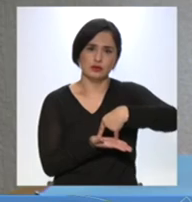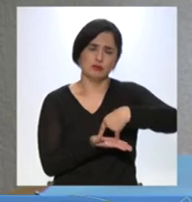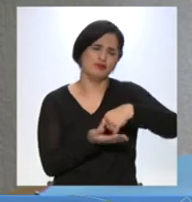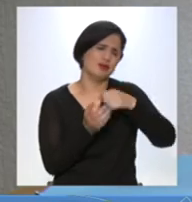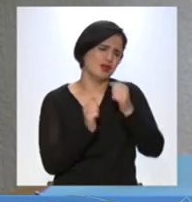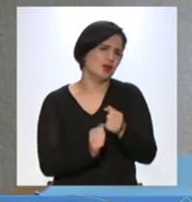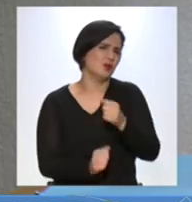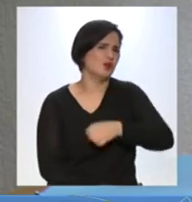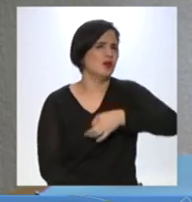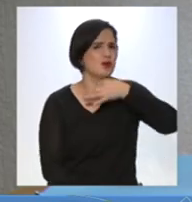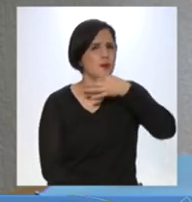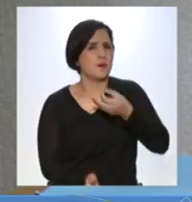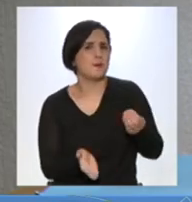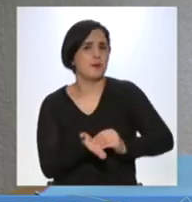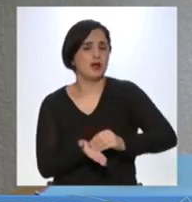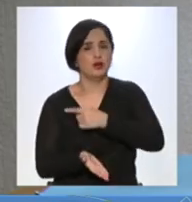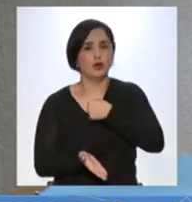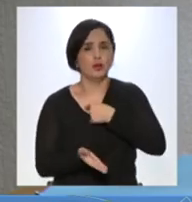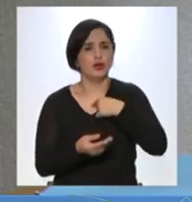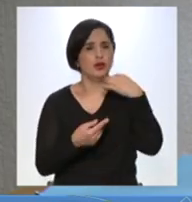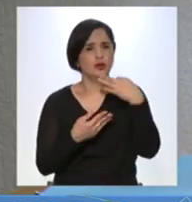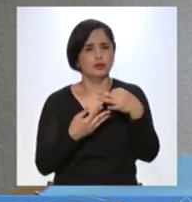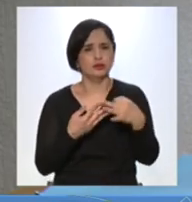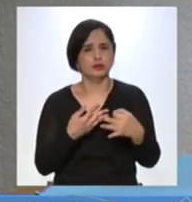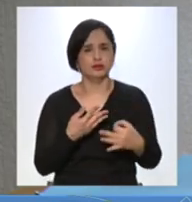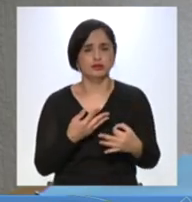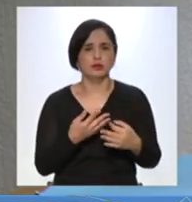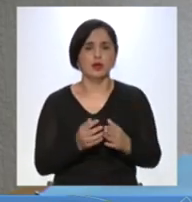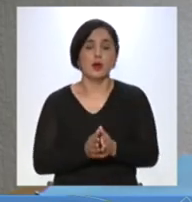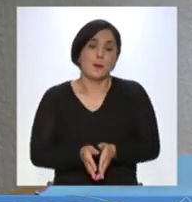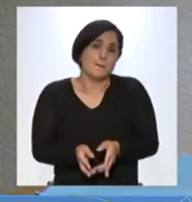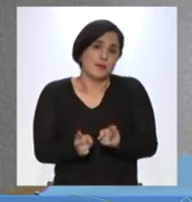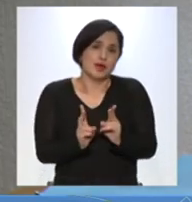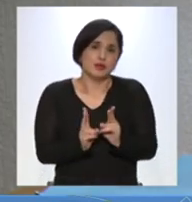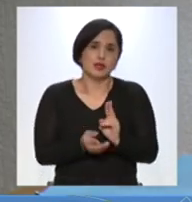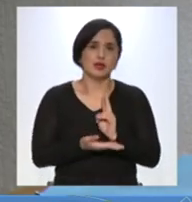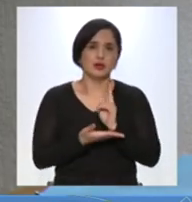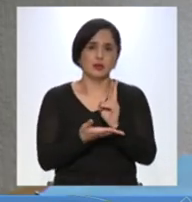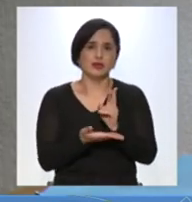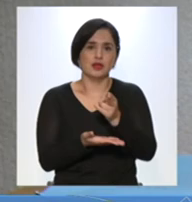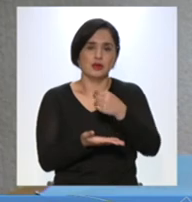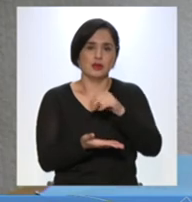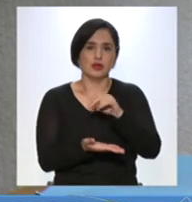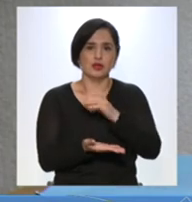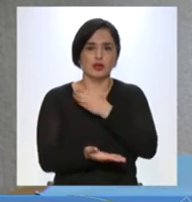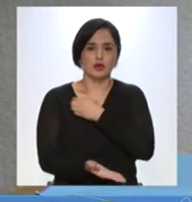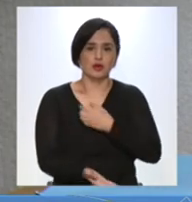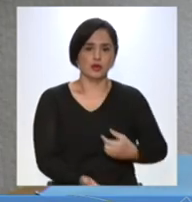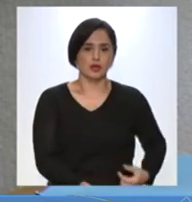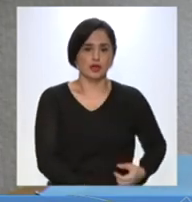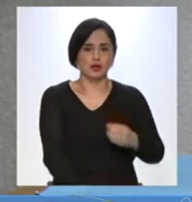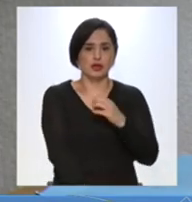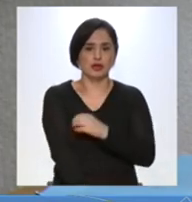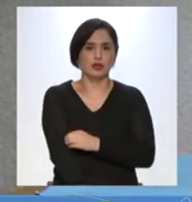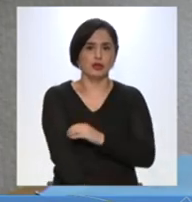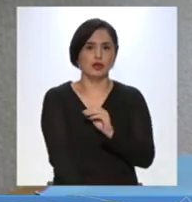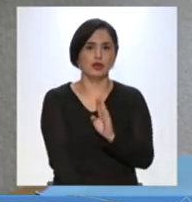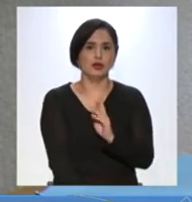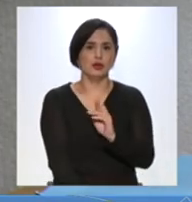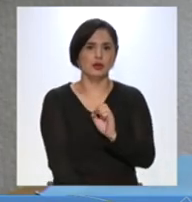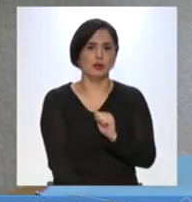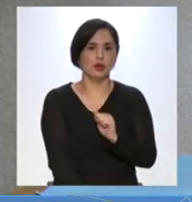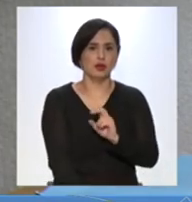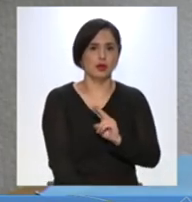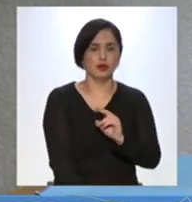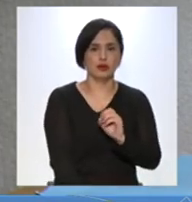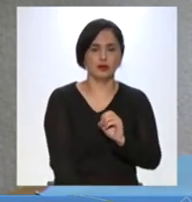a muchos y a muchas, y permítanme representarlos a todos ellos en nuestra gobernadora regional, Cristina Bravo.